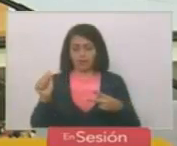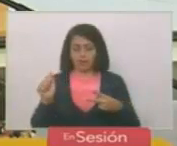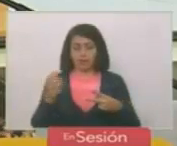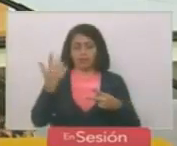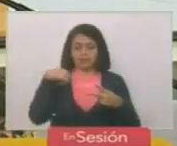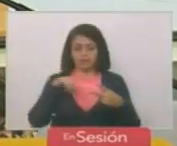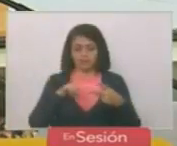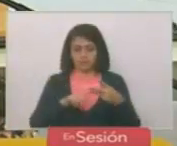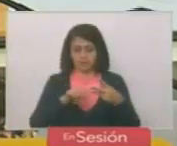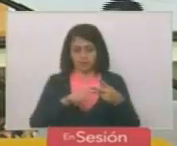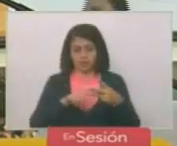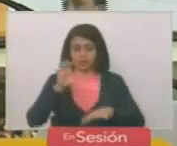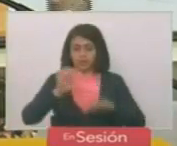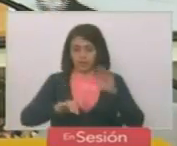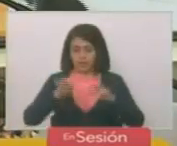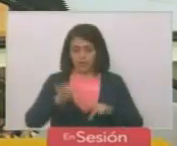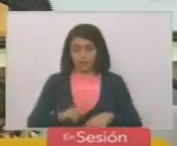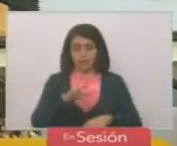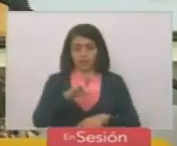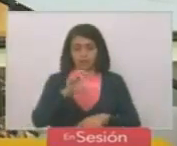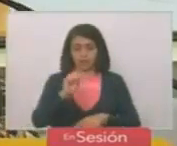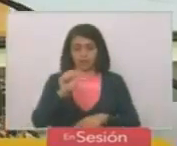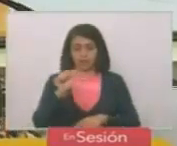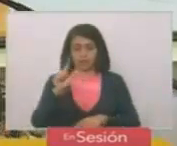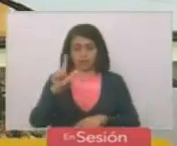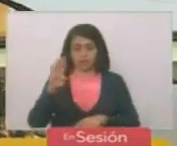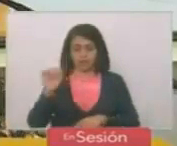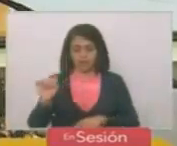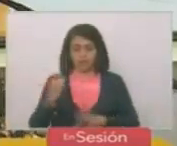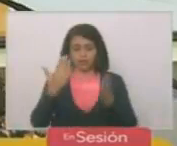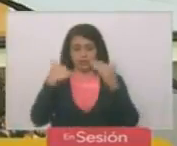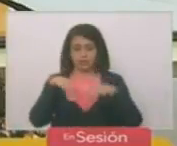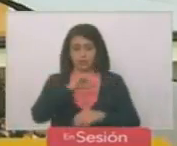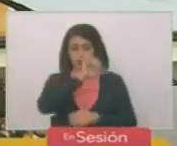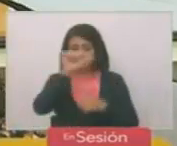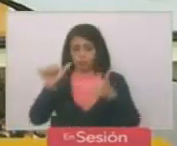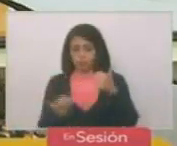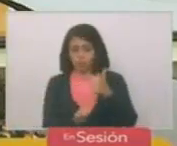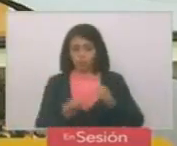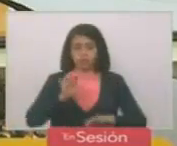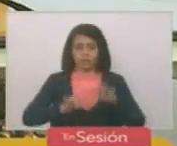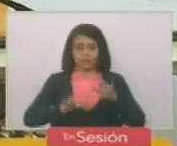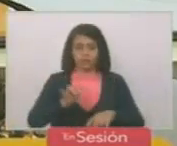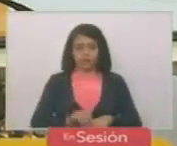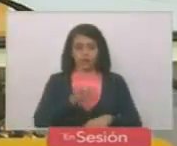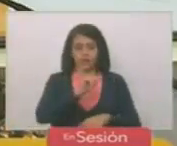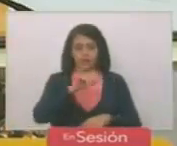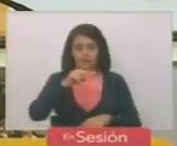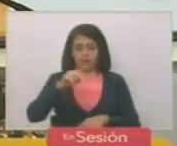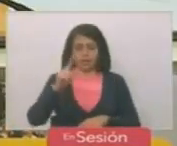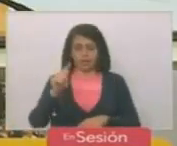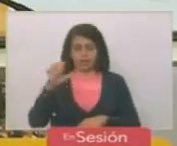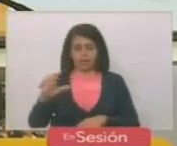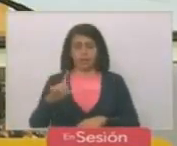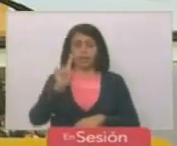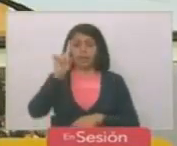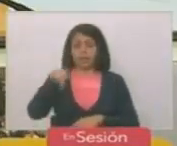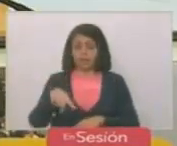López, la secretaria Rosalba Gil Pacheco, la subsecretaria Inti Alejandra Hinojosa